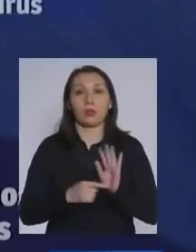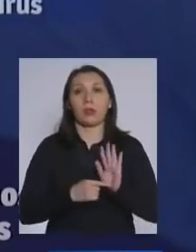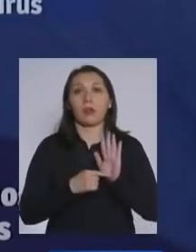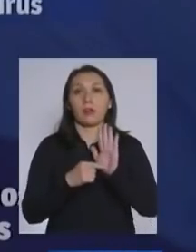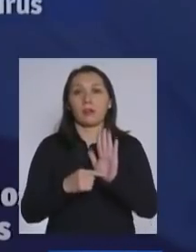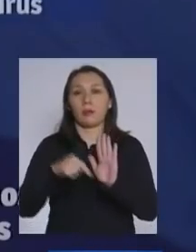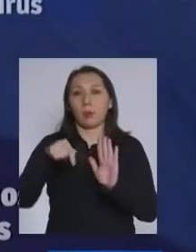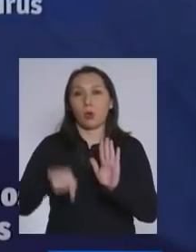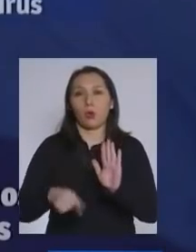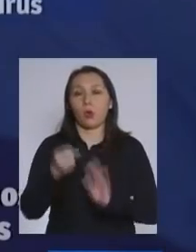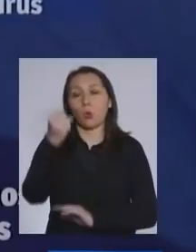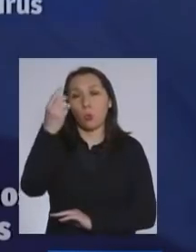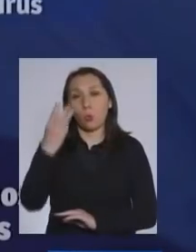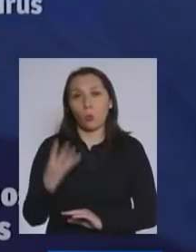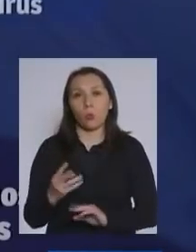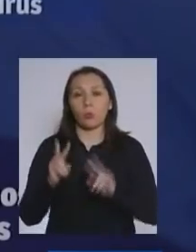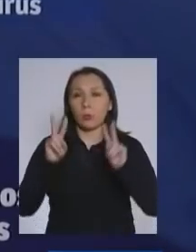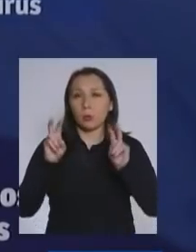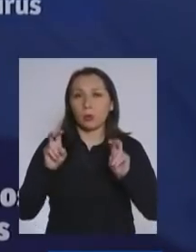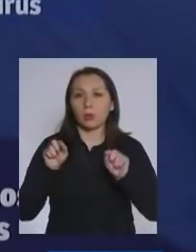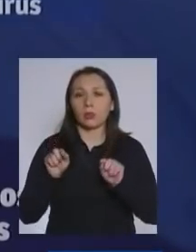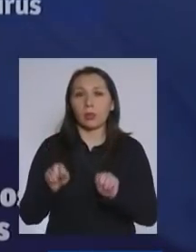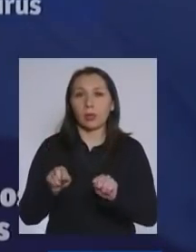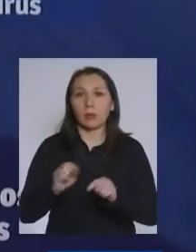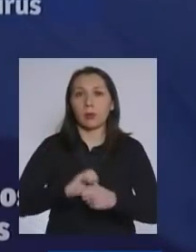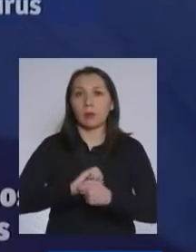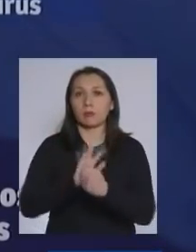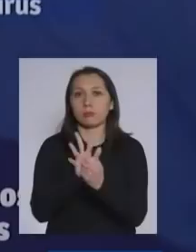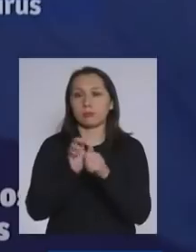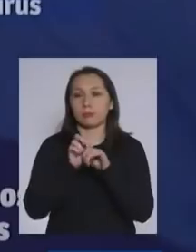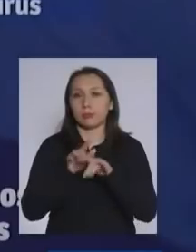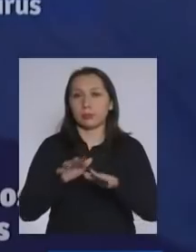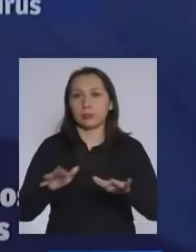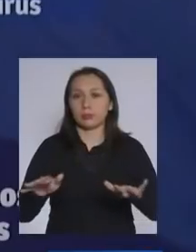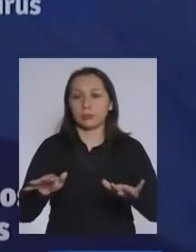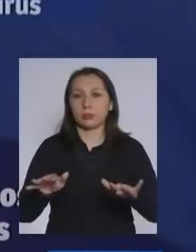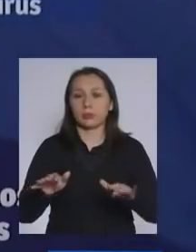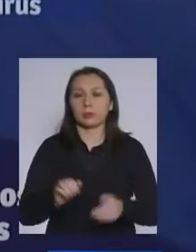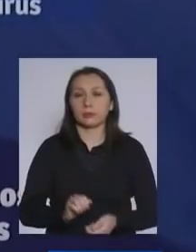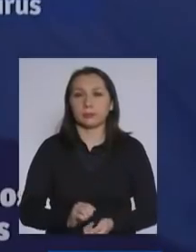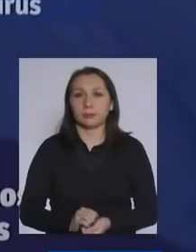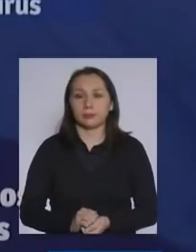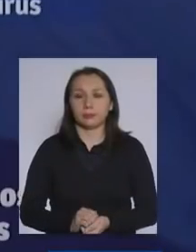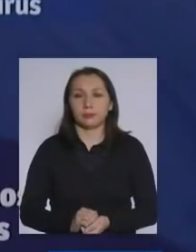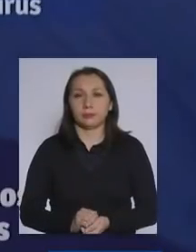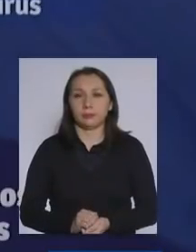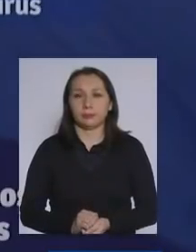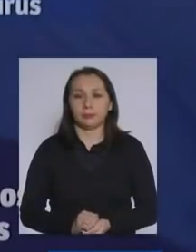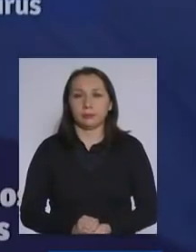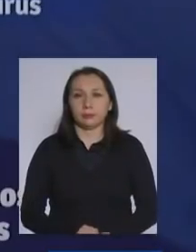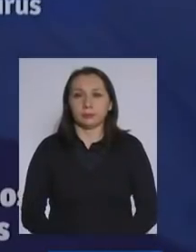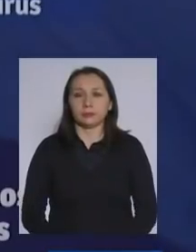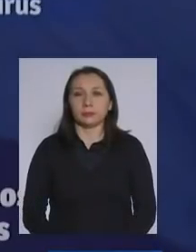Transmitiendo hoy día los datos sobre la pandemia acerca del